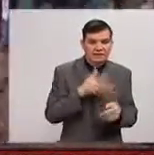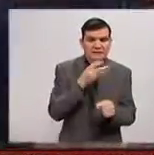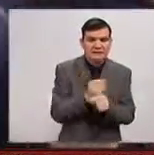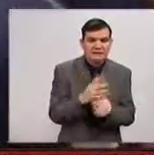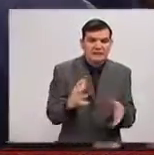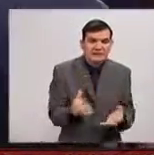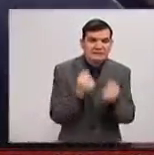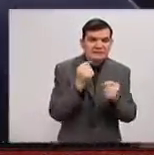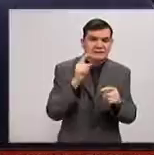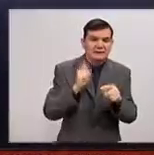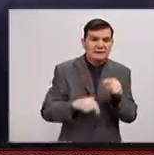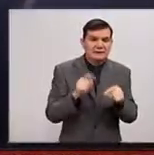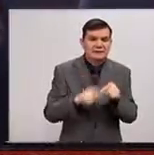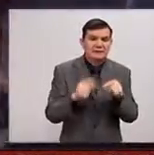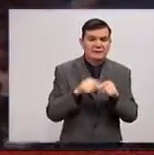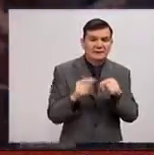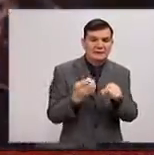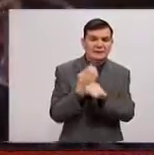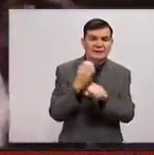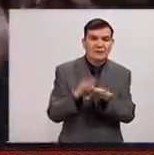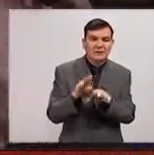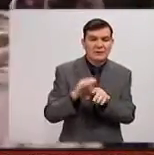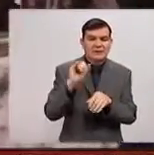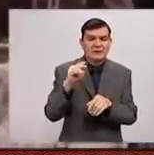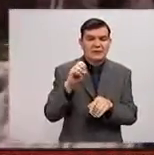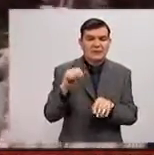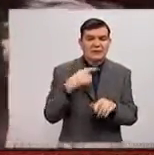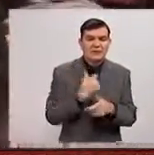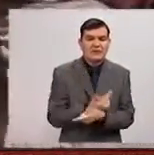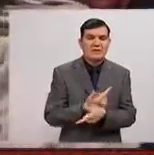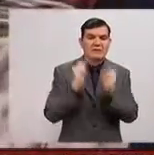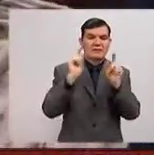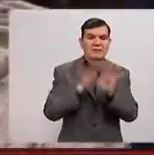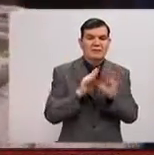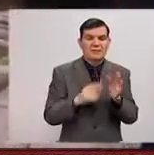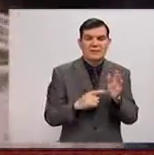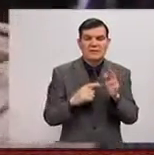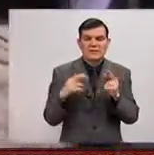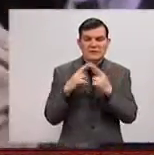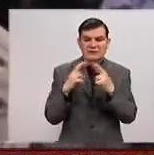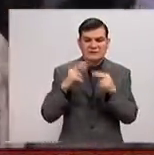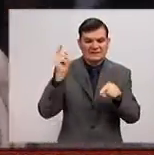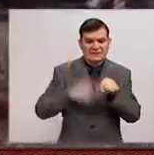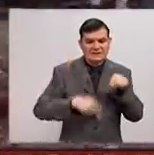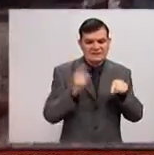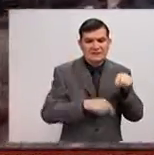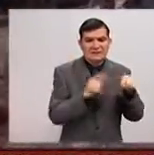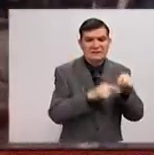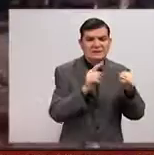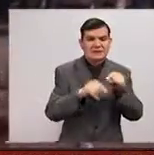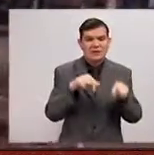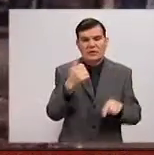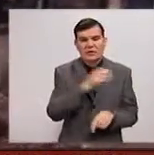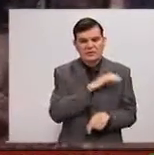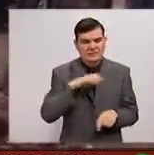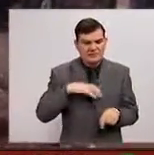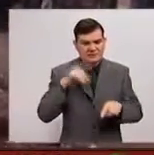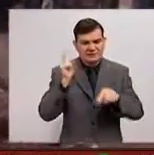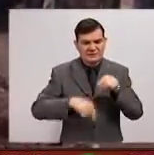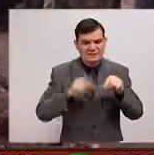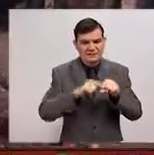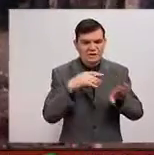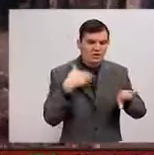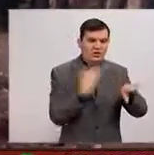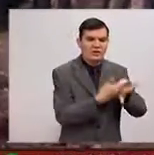rescatar un Estado totalmente islámico, libre de cualquier expresión cristiana y de cualquier expresión occidental. Por eso